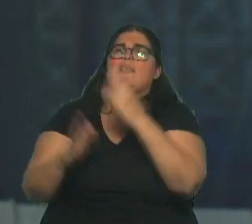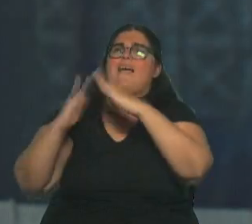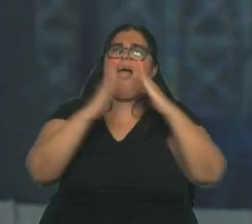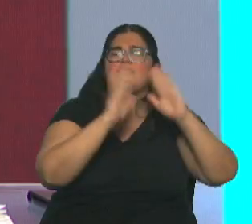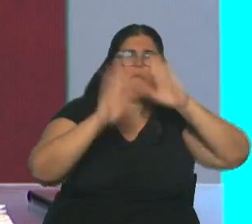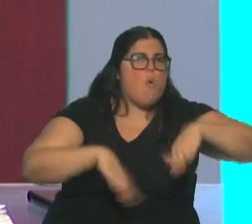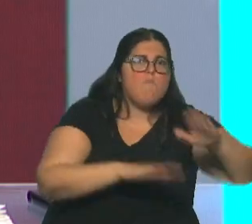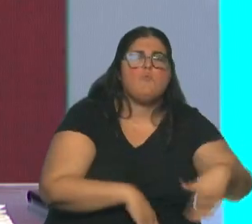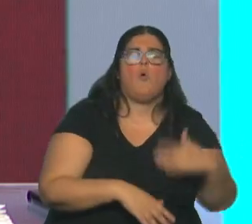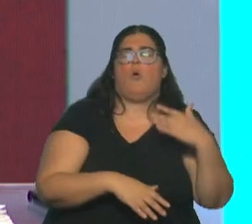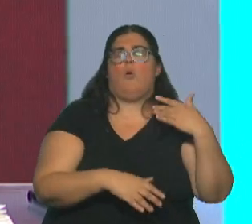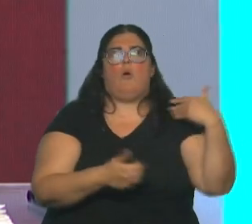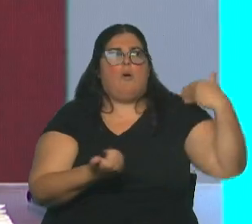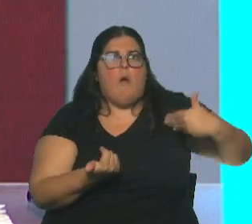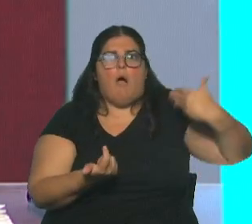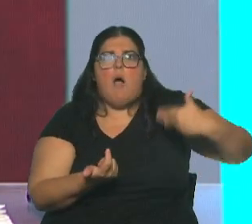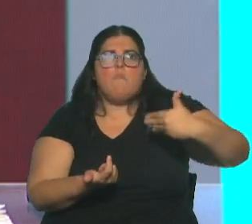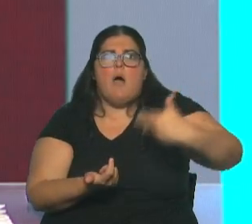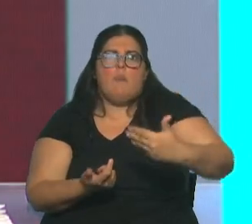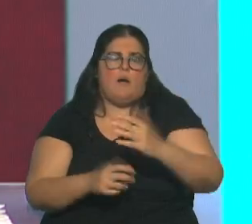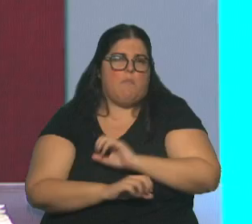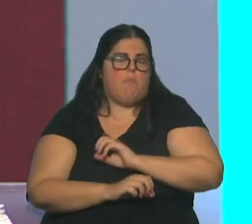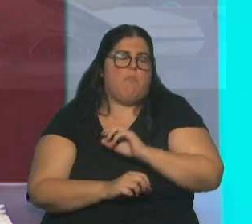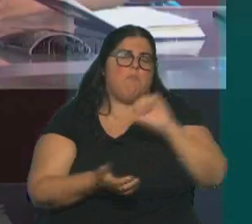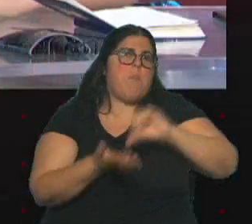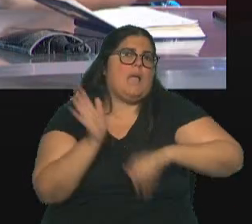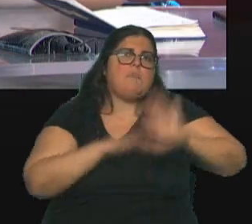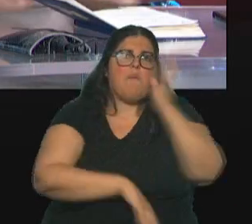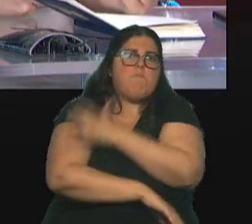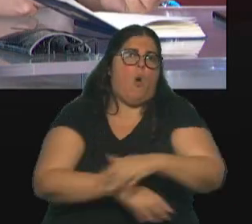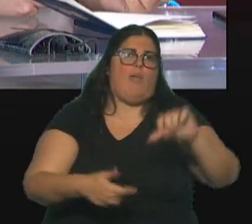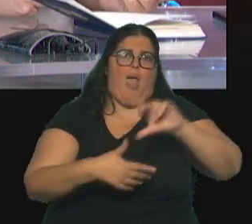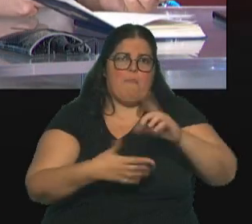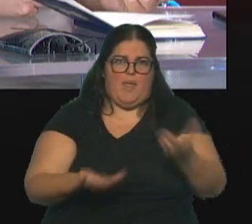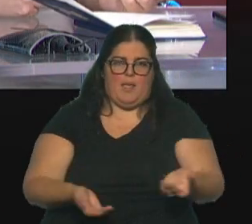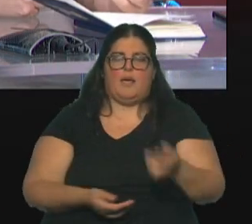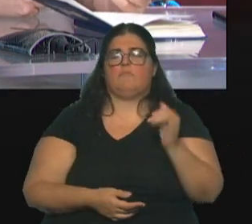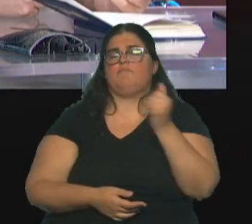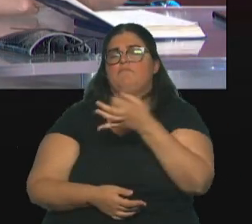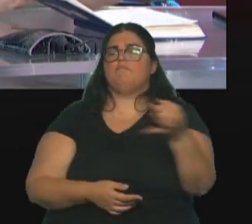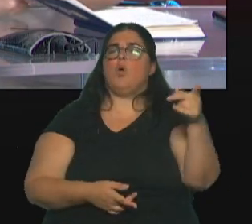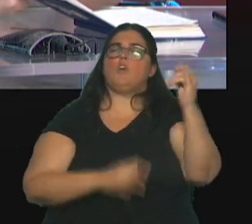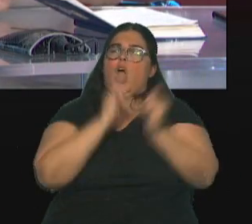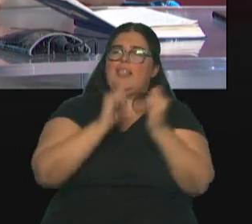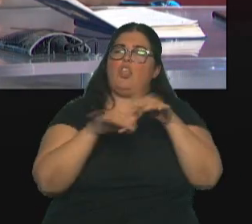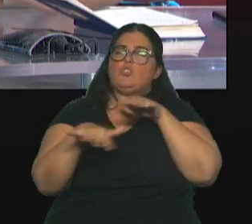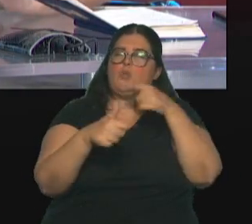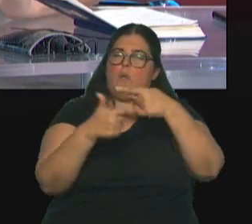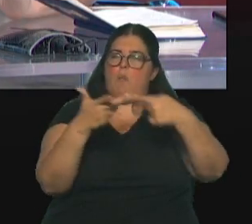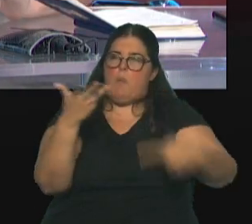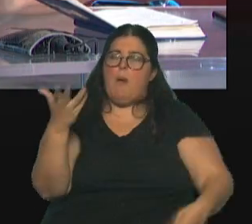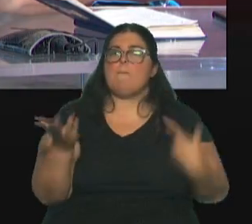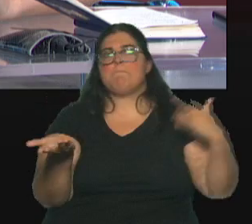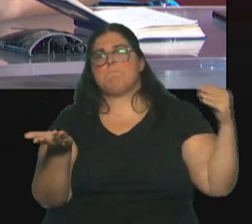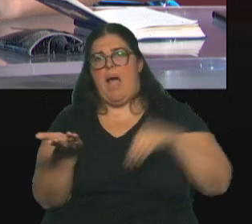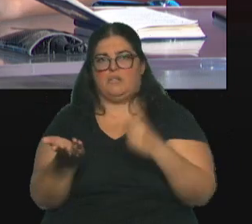situación una del país más pobre de América. Sí, de hecho, Pablo, a los acontecimientos que sumabas, quería agregar al menos 2